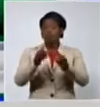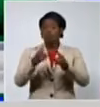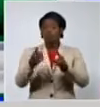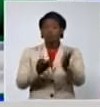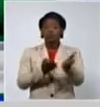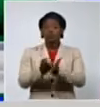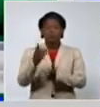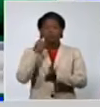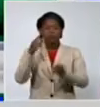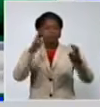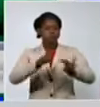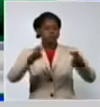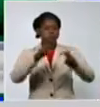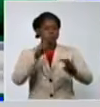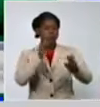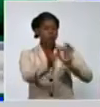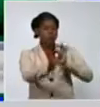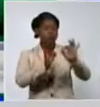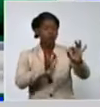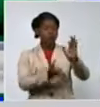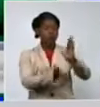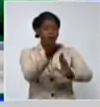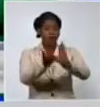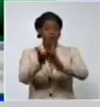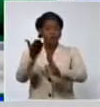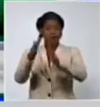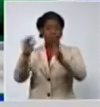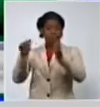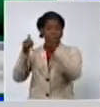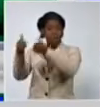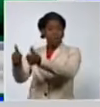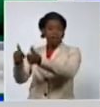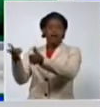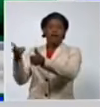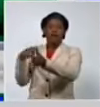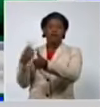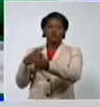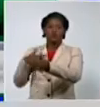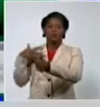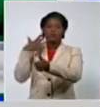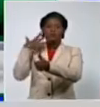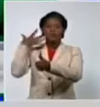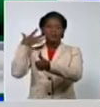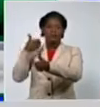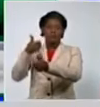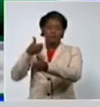de pacientes recuperados. Ya recuperados, el acumulado es de